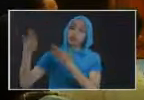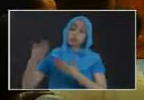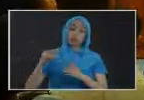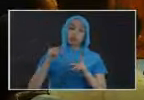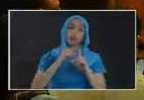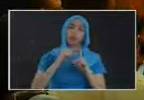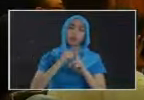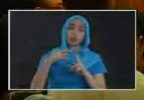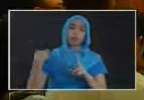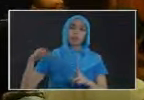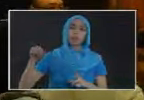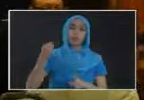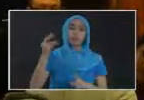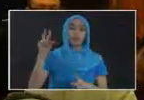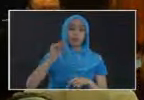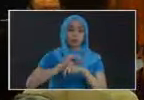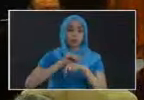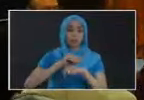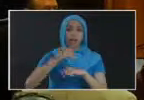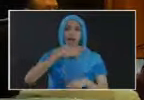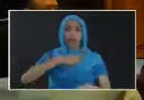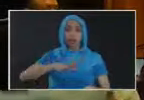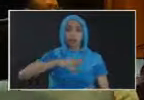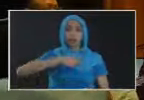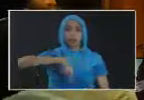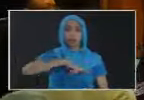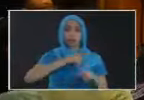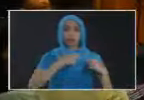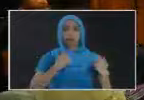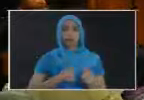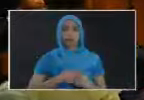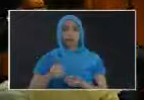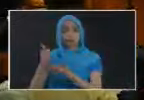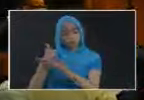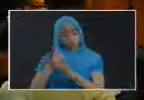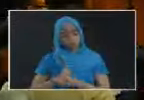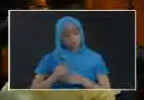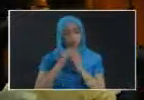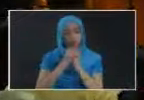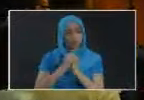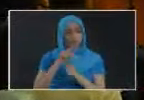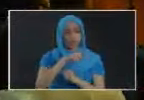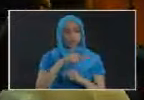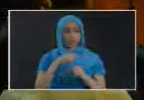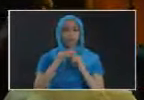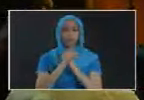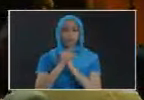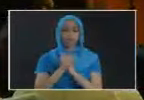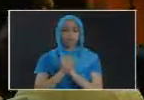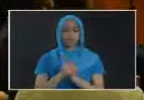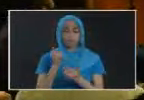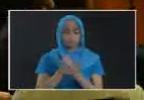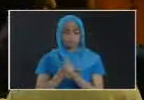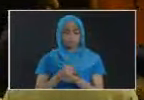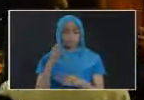la amargura en nuestro corazón. Amén. Ayúdeme a orar por estas peticiones de oración que han traído para acá. Amén. Padre,